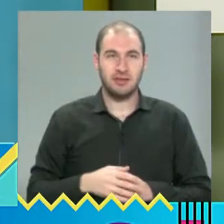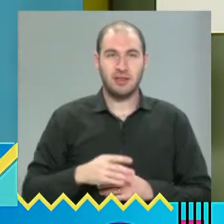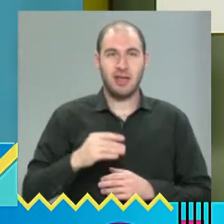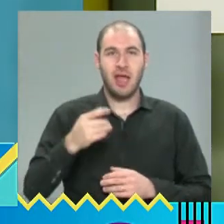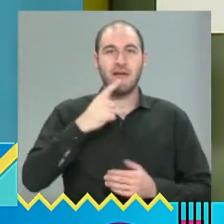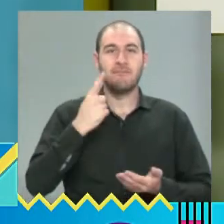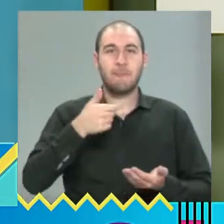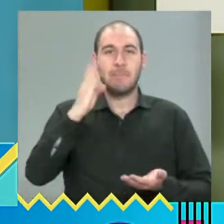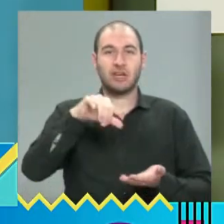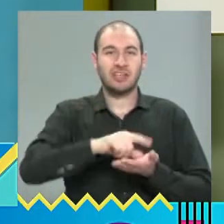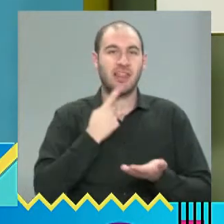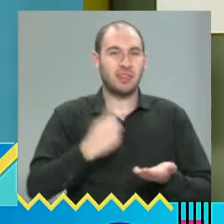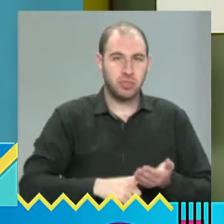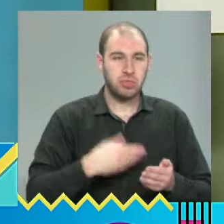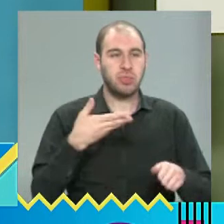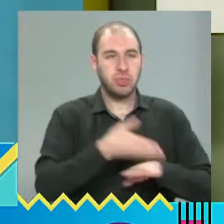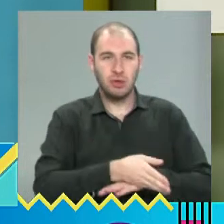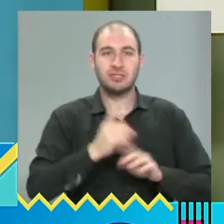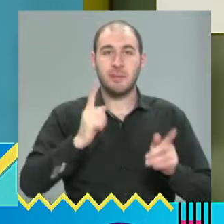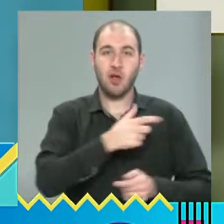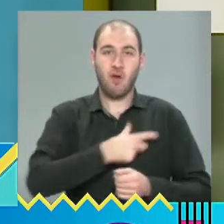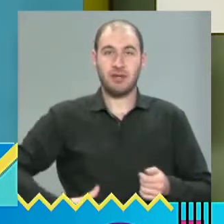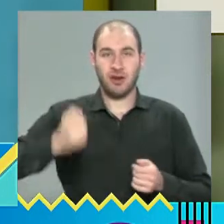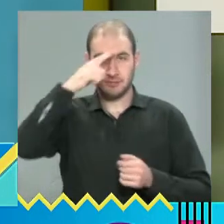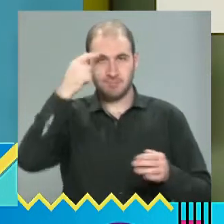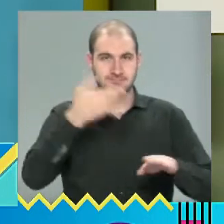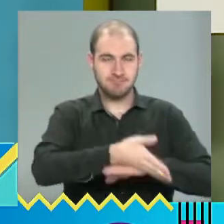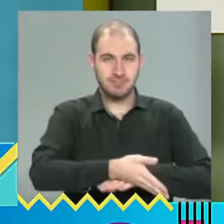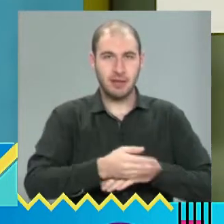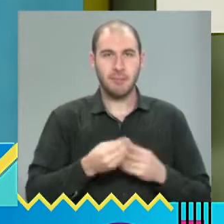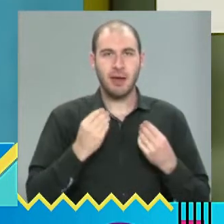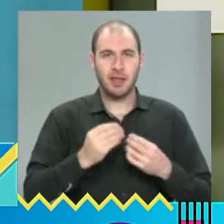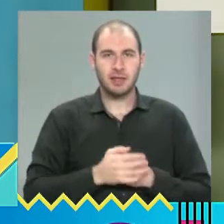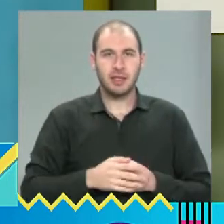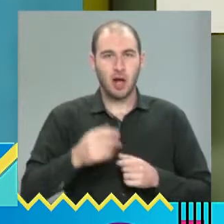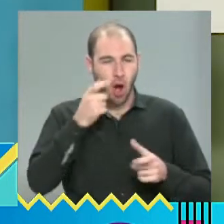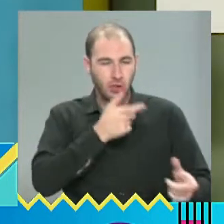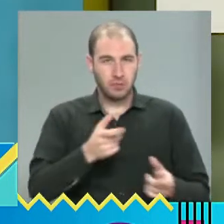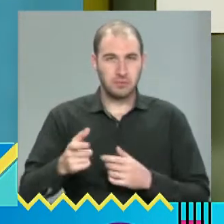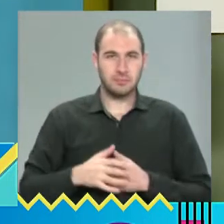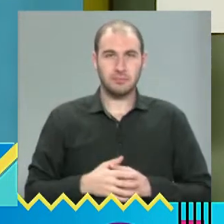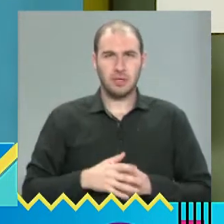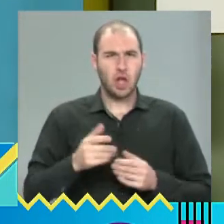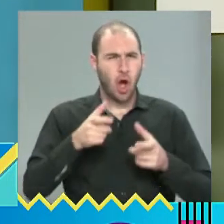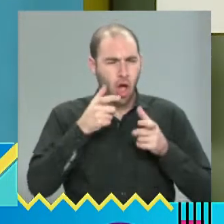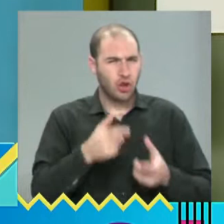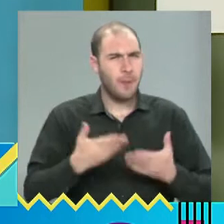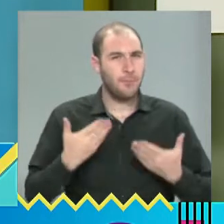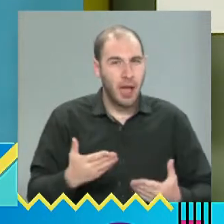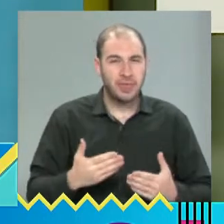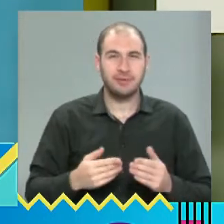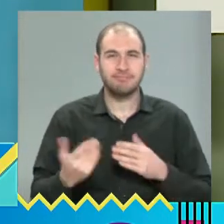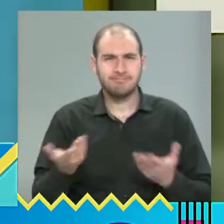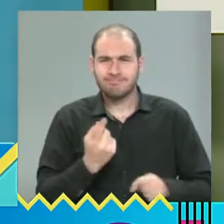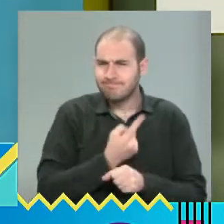Medidas desde el Banco Central, medidas desde el gobierno nacional para tratar de controlarlo. ¿Se puede controlar? ¿No se puede?